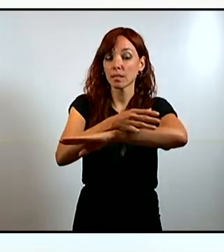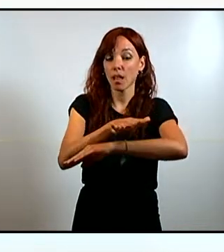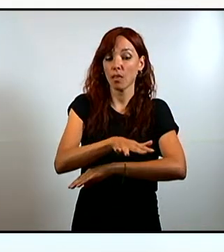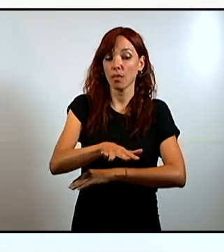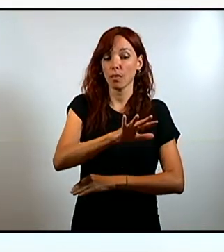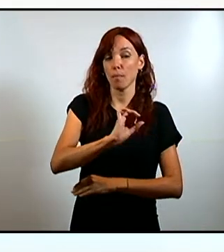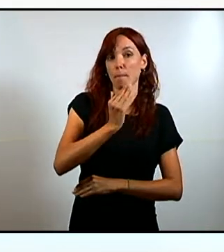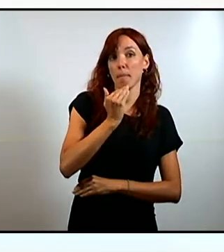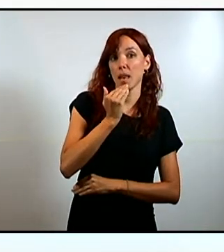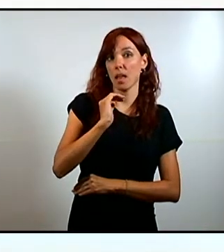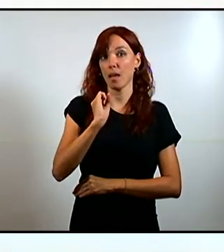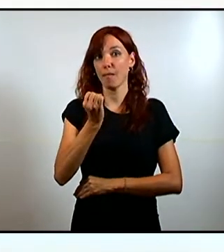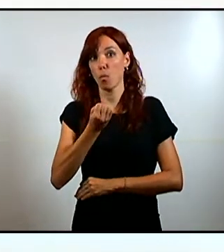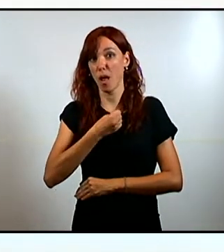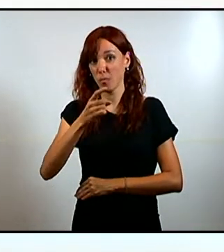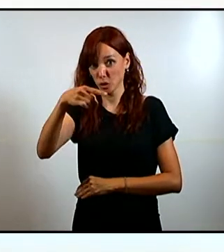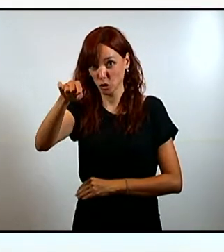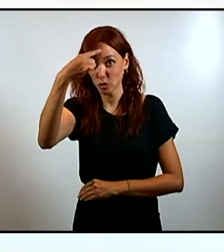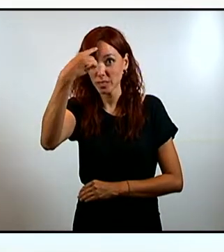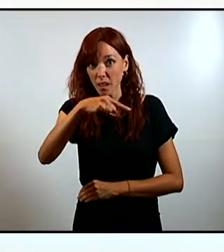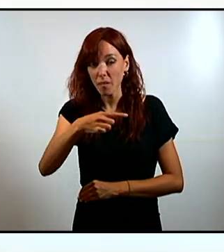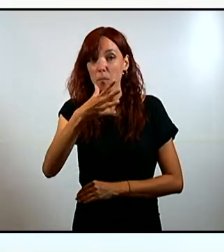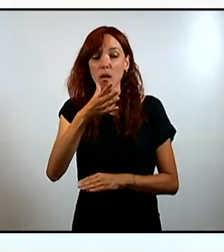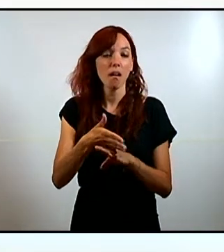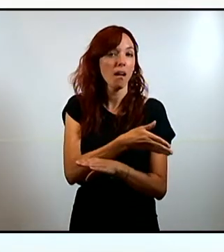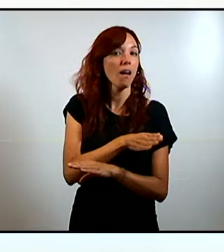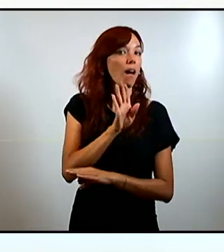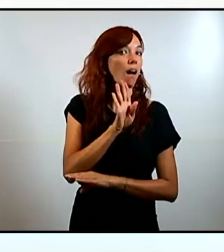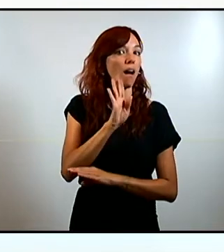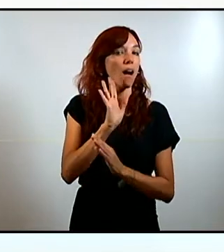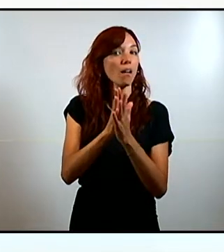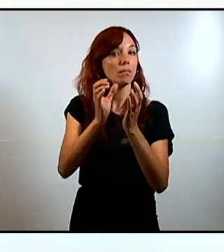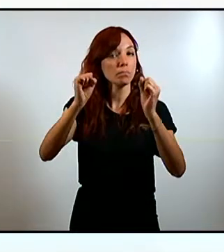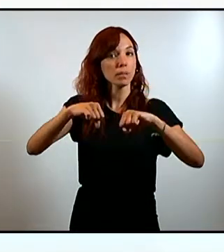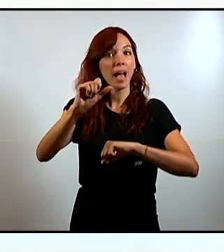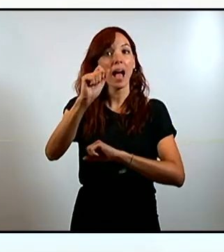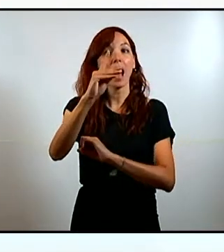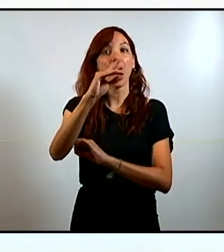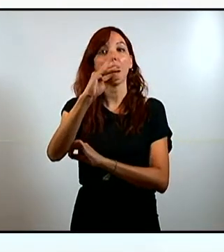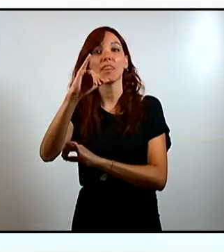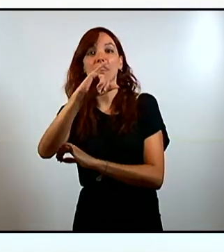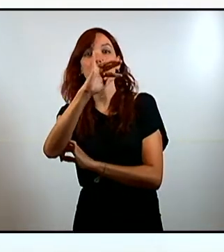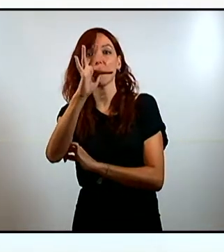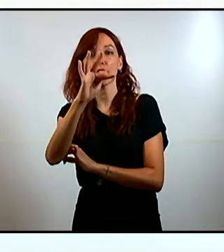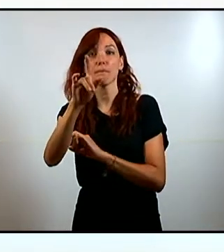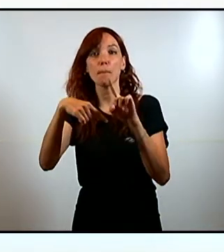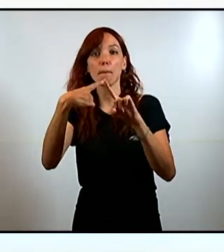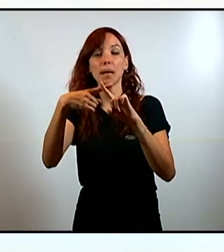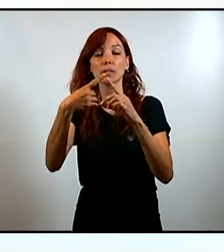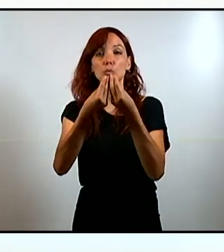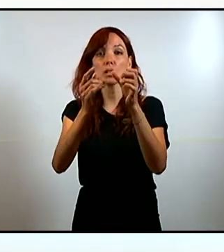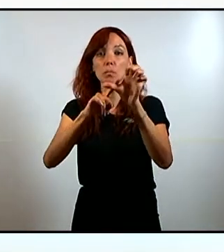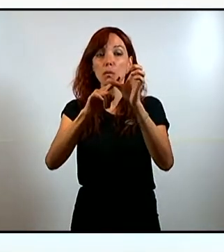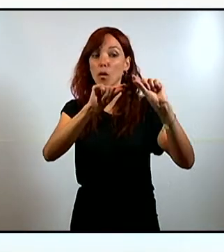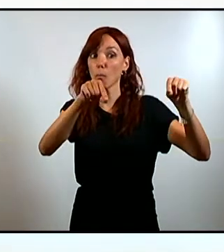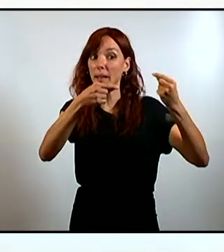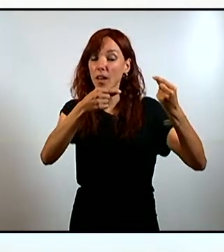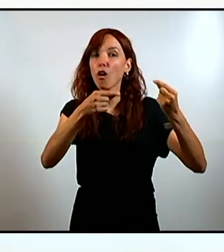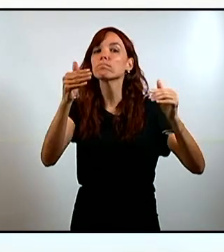Espacio Navalmoral, que, como sabéis, son fruto del convenio entre Adif y la Junta de Extremadura. La Administración anterior